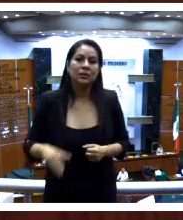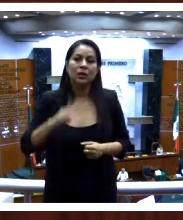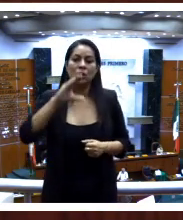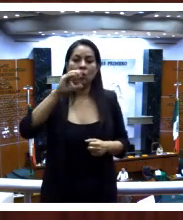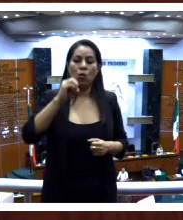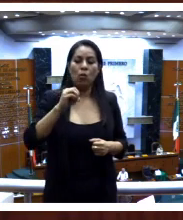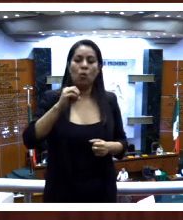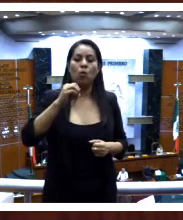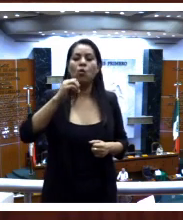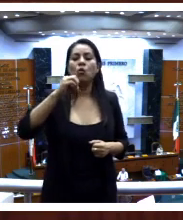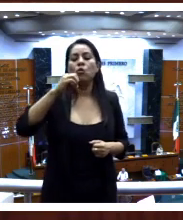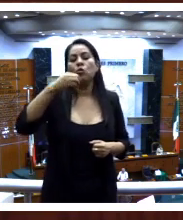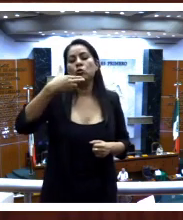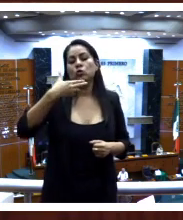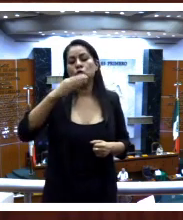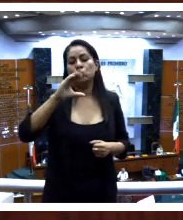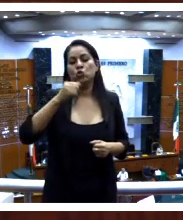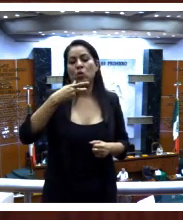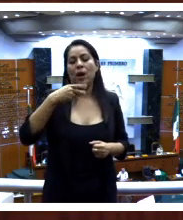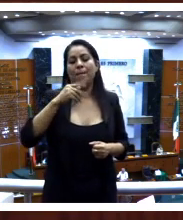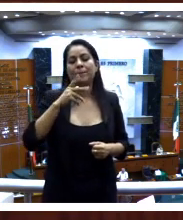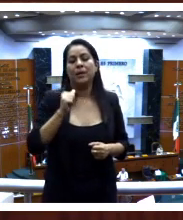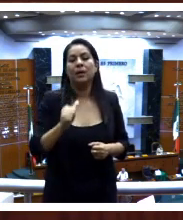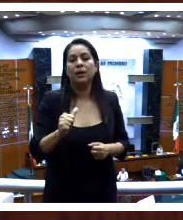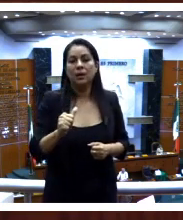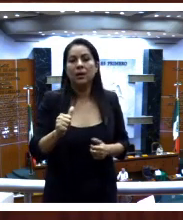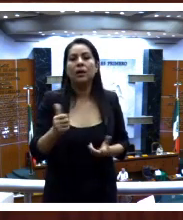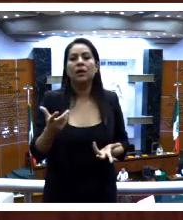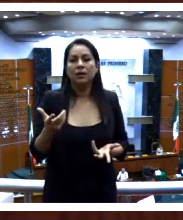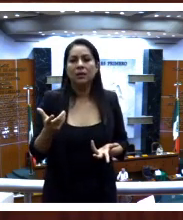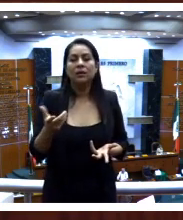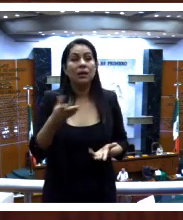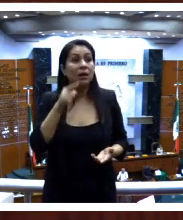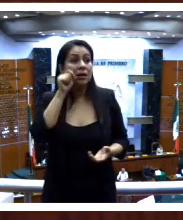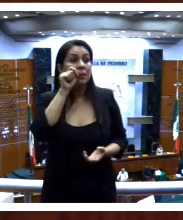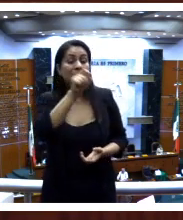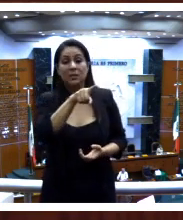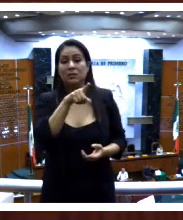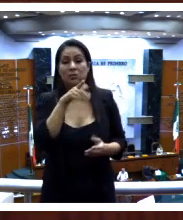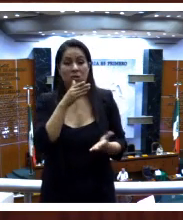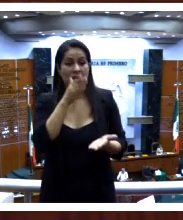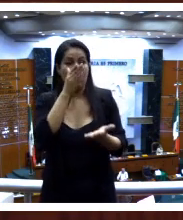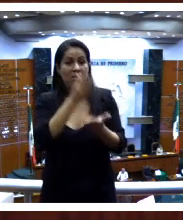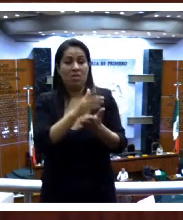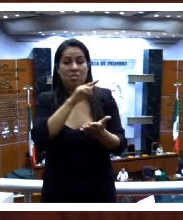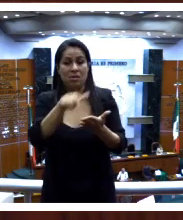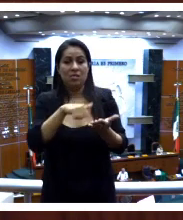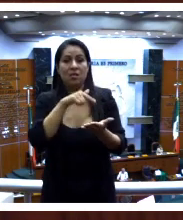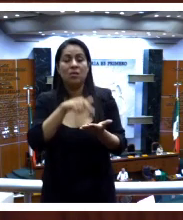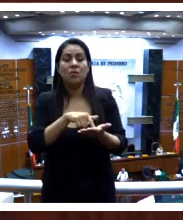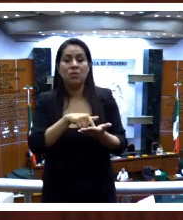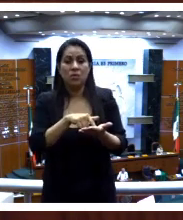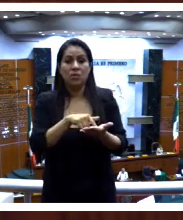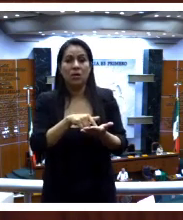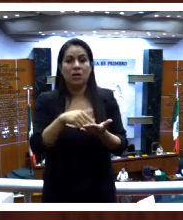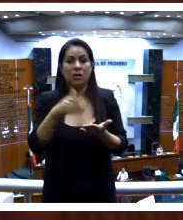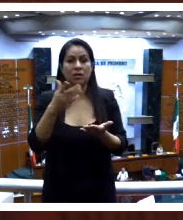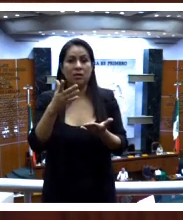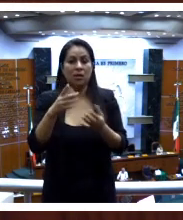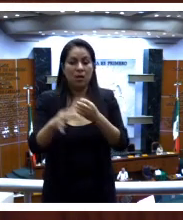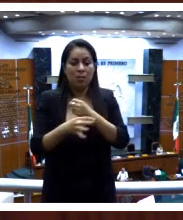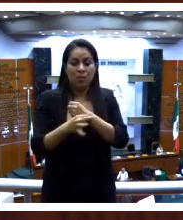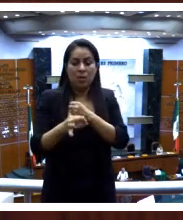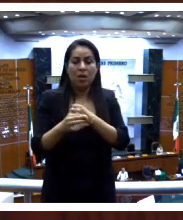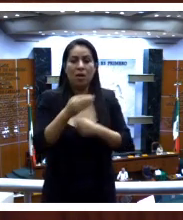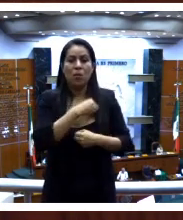Cochuapa, de tal manera que ha habido allá mismo en el lugar de la cabecera